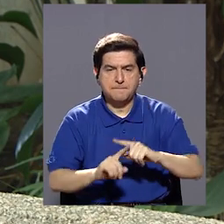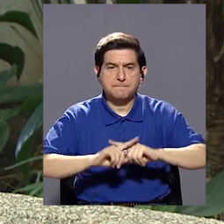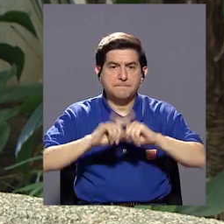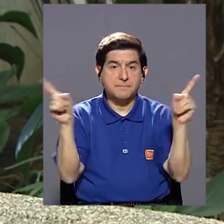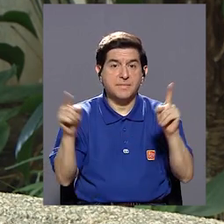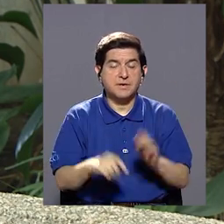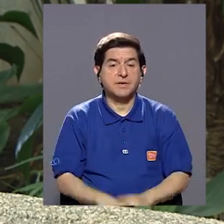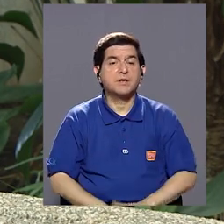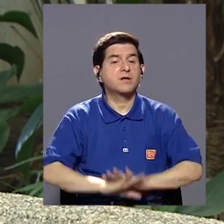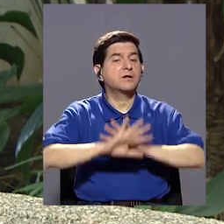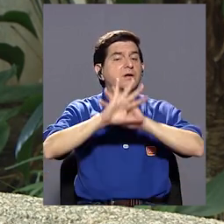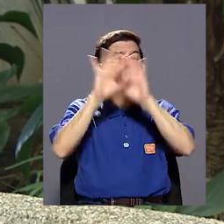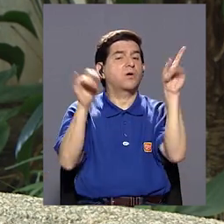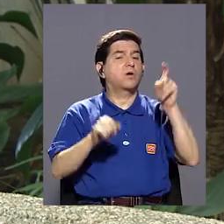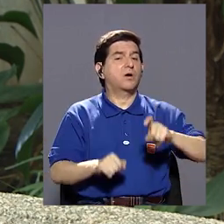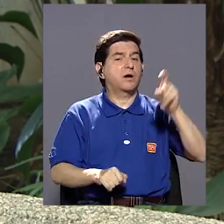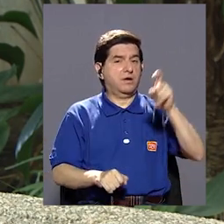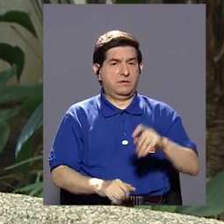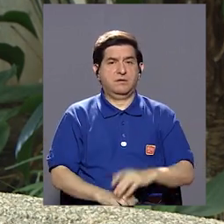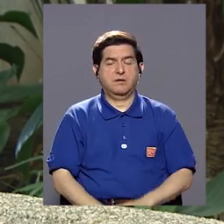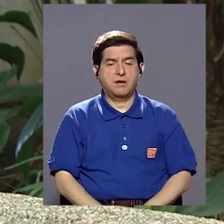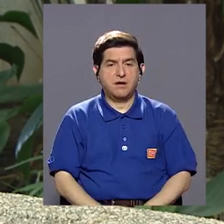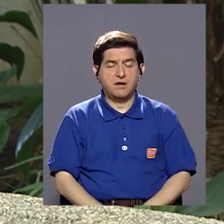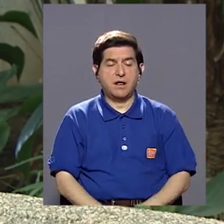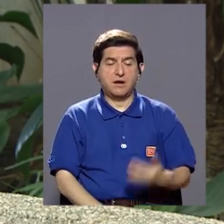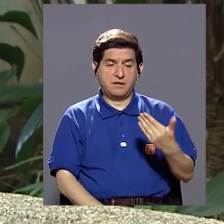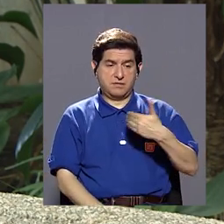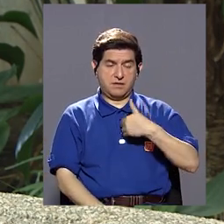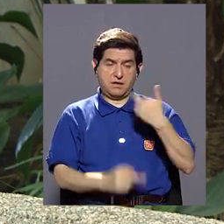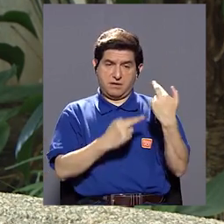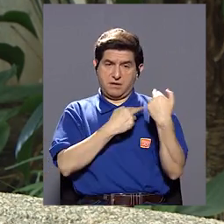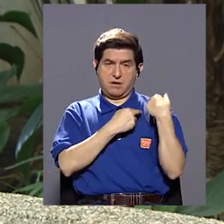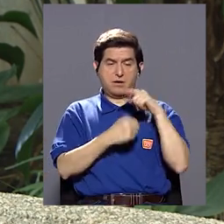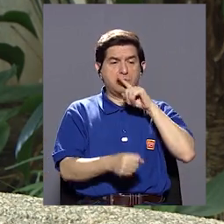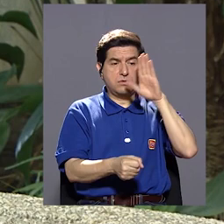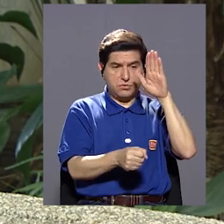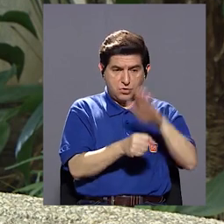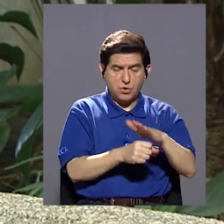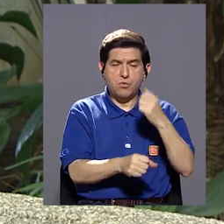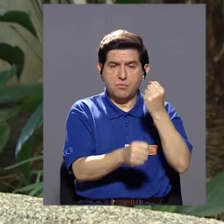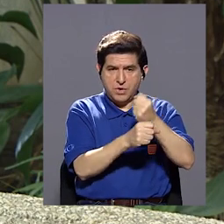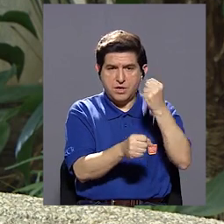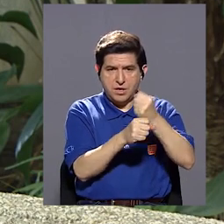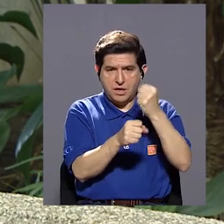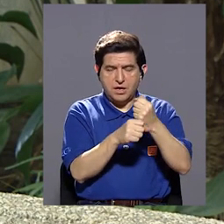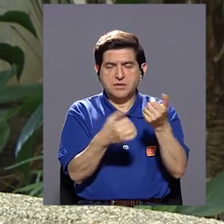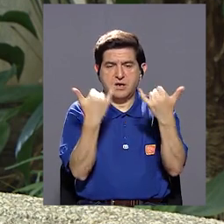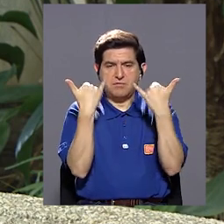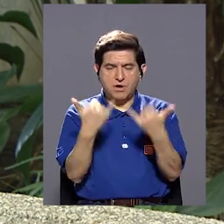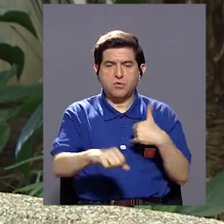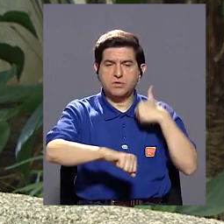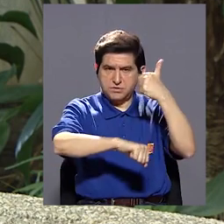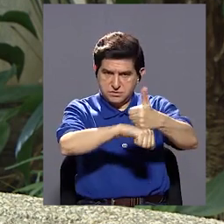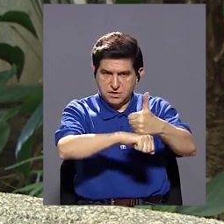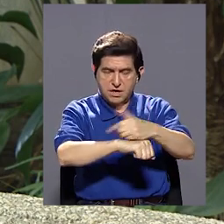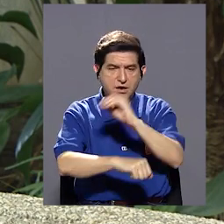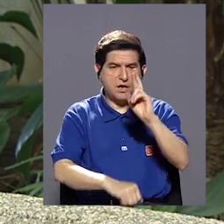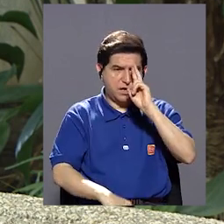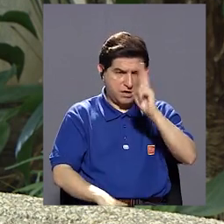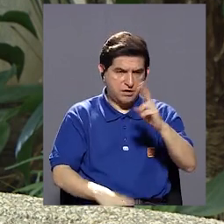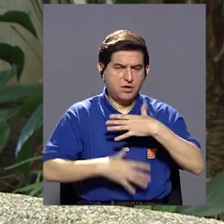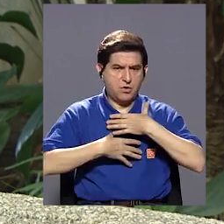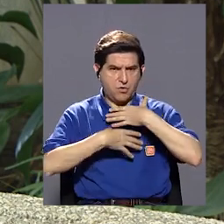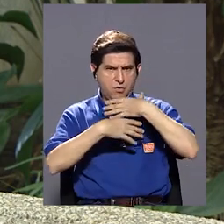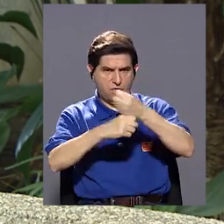embargo, debemos de tener claro también de que existe nuestra responsabilidad por cumplir con esas tareas que nos fueron encomendadas y respetar